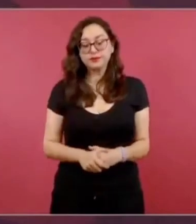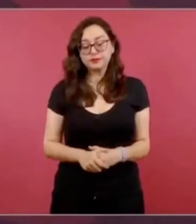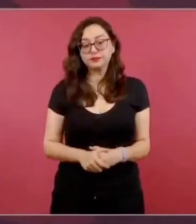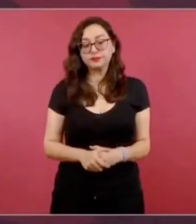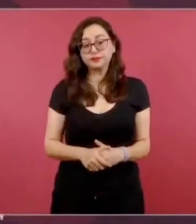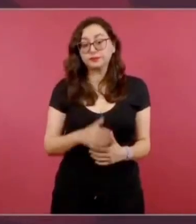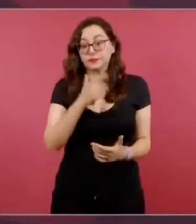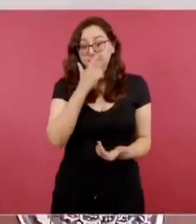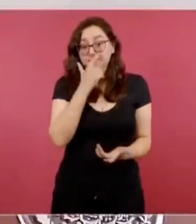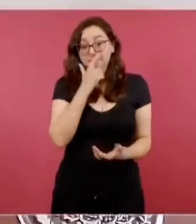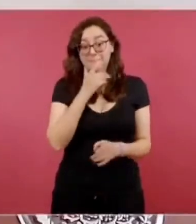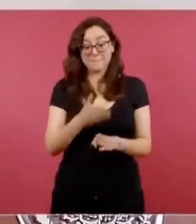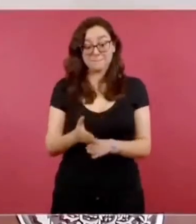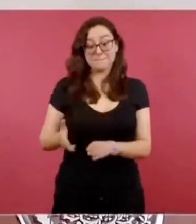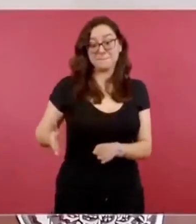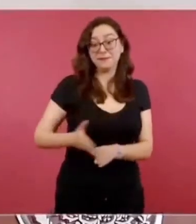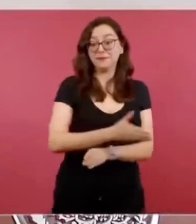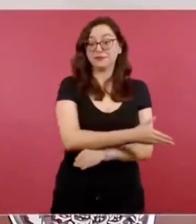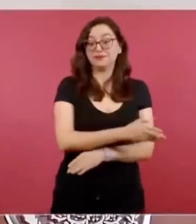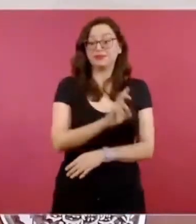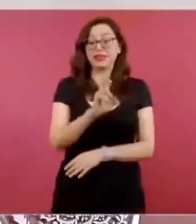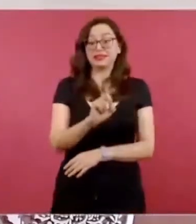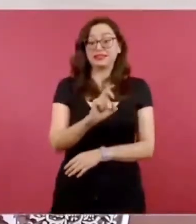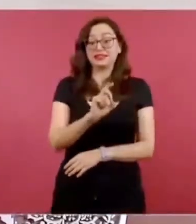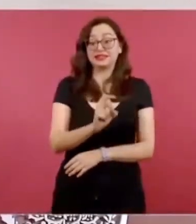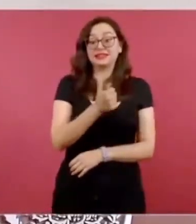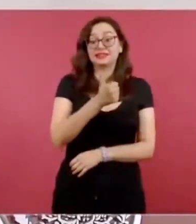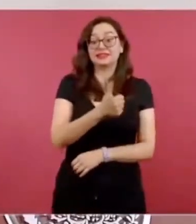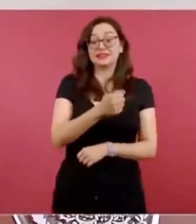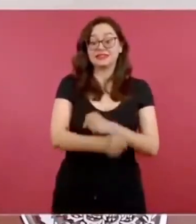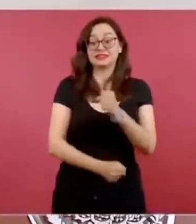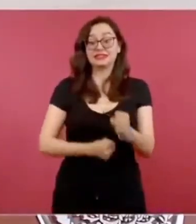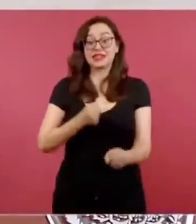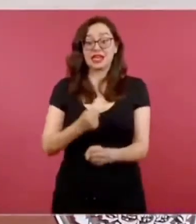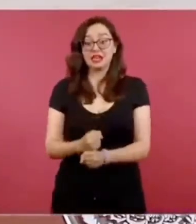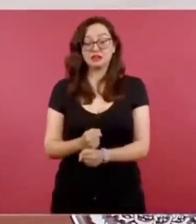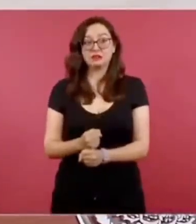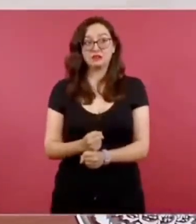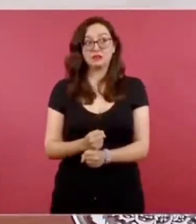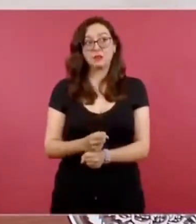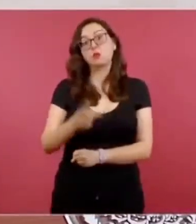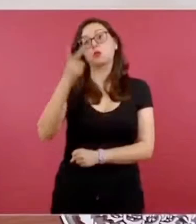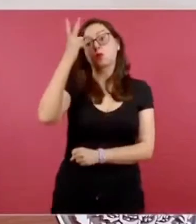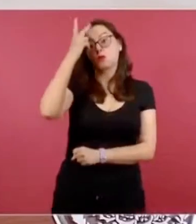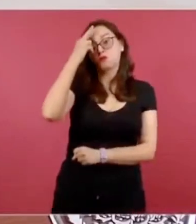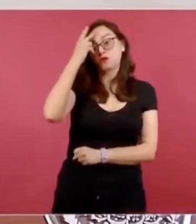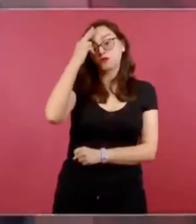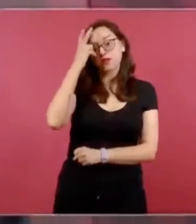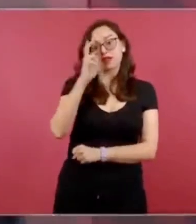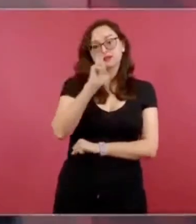porque fueron 36 años. El porfiriato fueron 34.